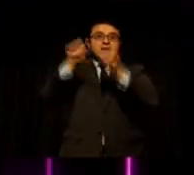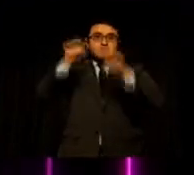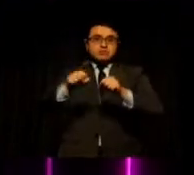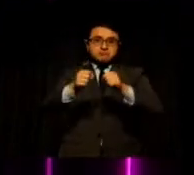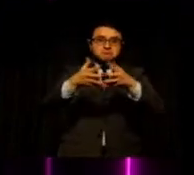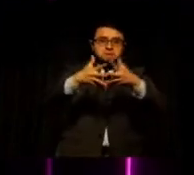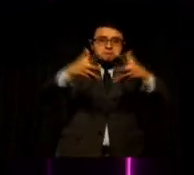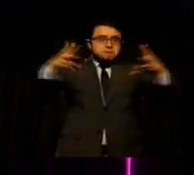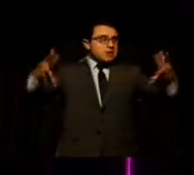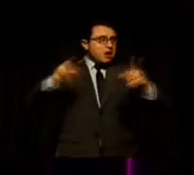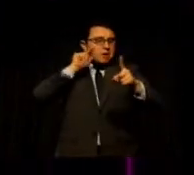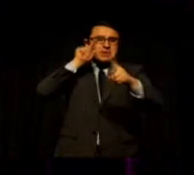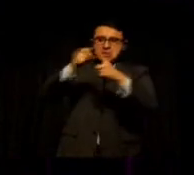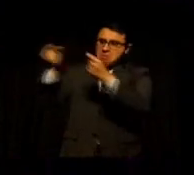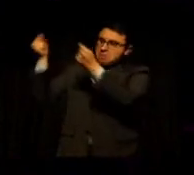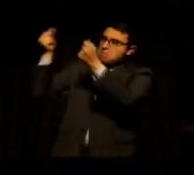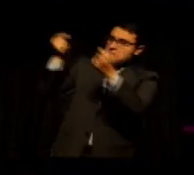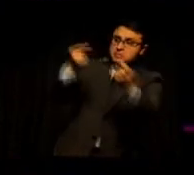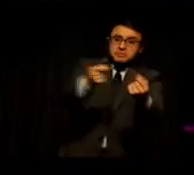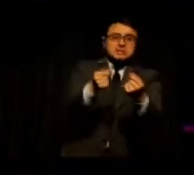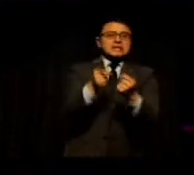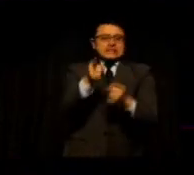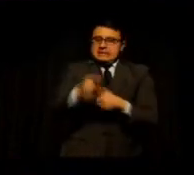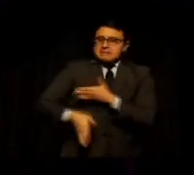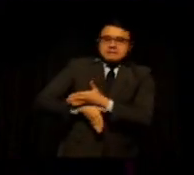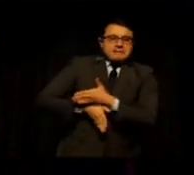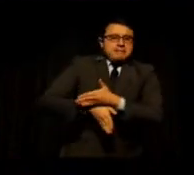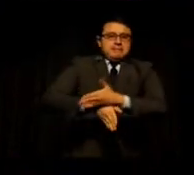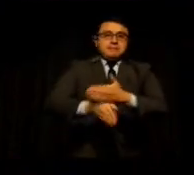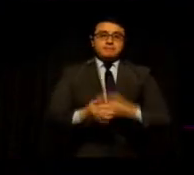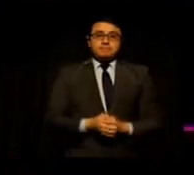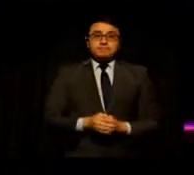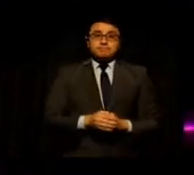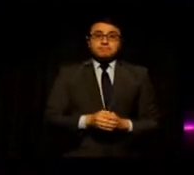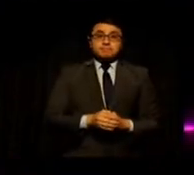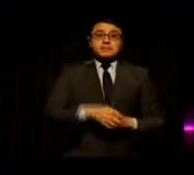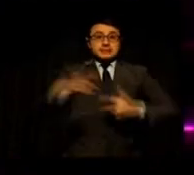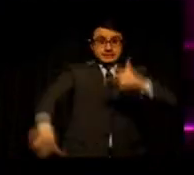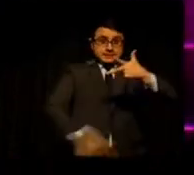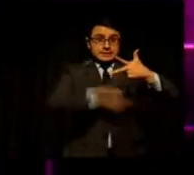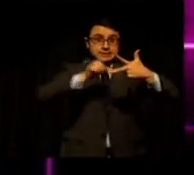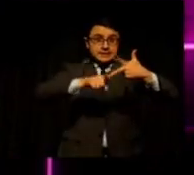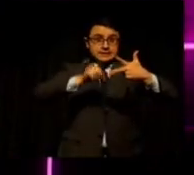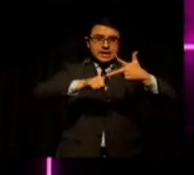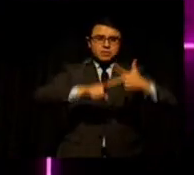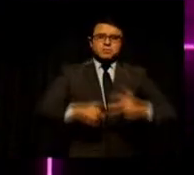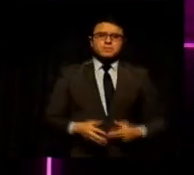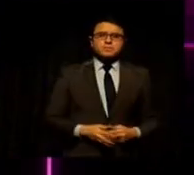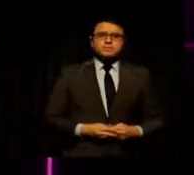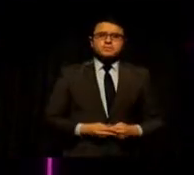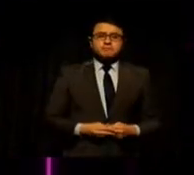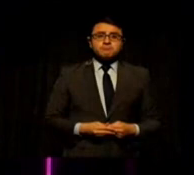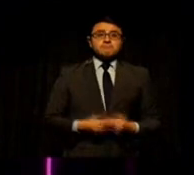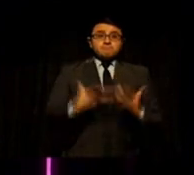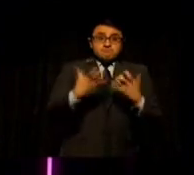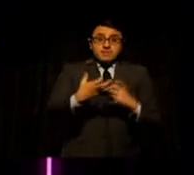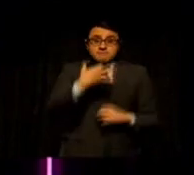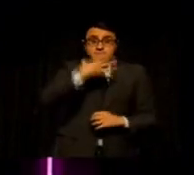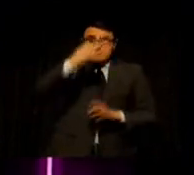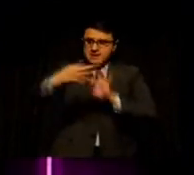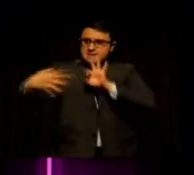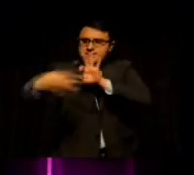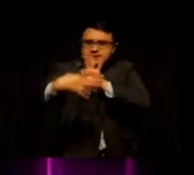también está en ejecución tercero si nosotros queremos conectividad e